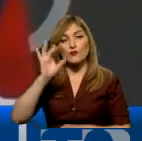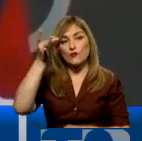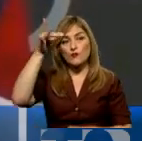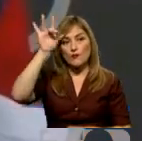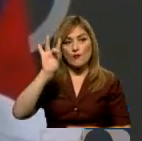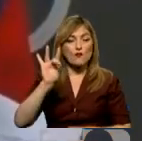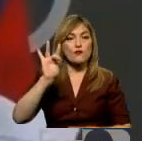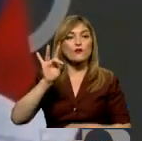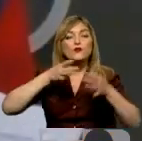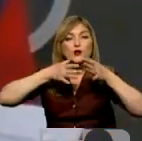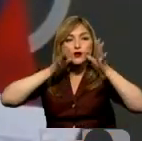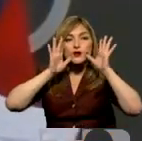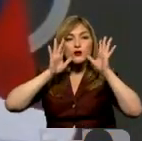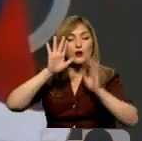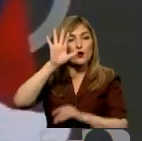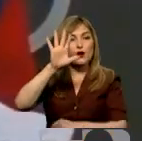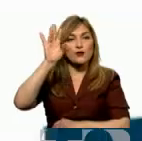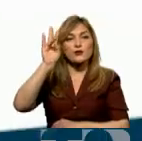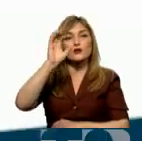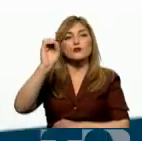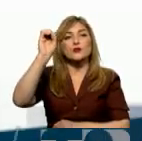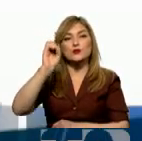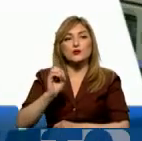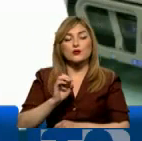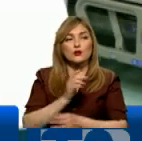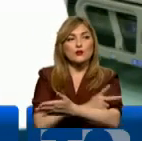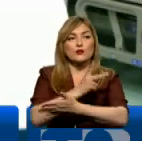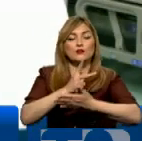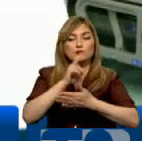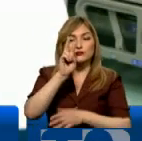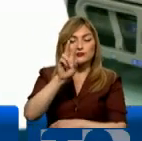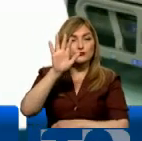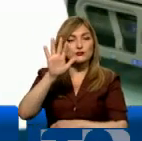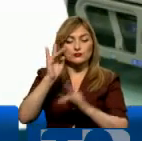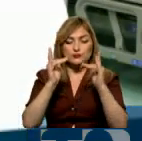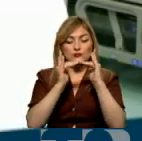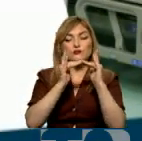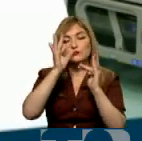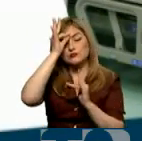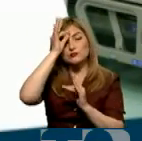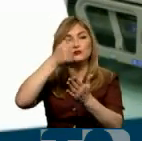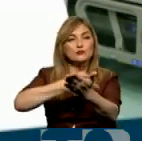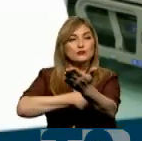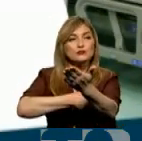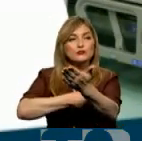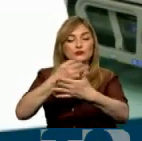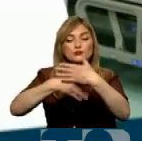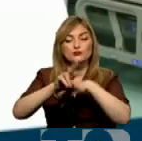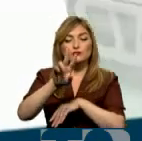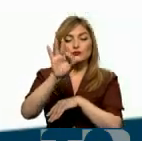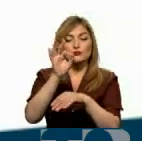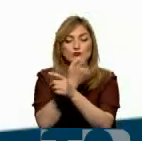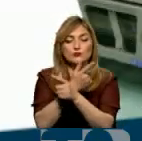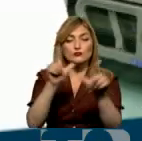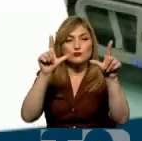de diciembre estaba al 57%. Es así que en Pichincha, donde hay 255 camas para hospitalización, quedan 29